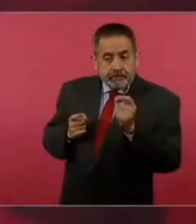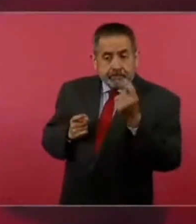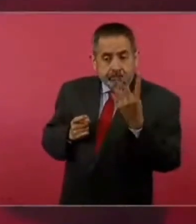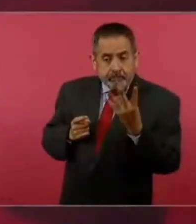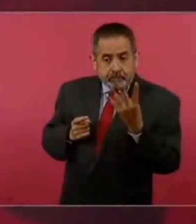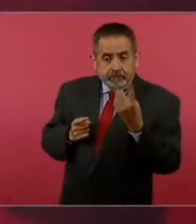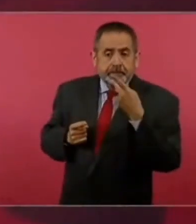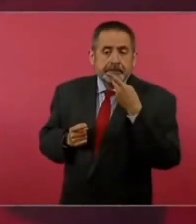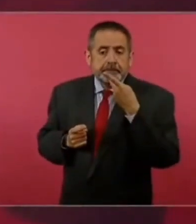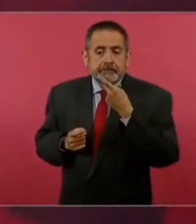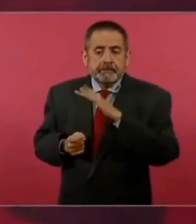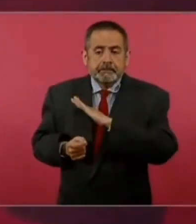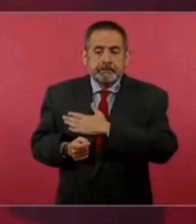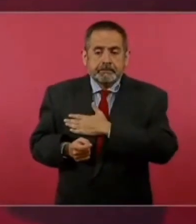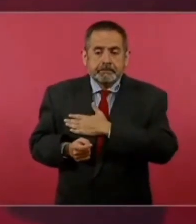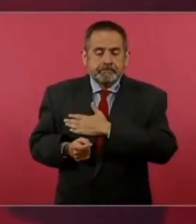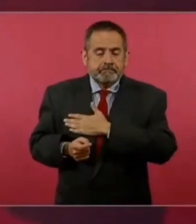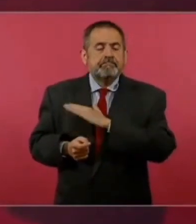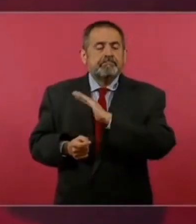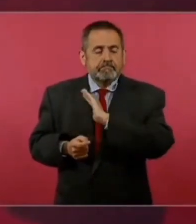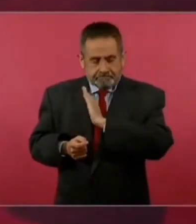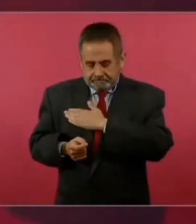hablan español